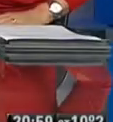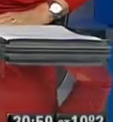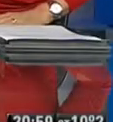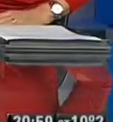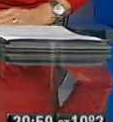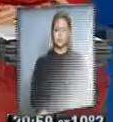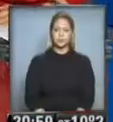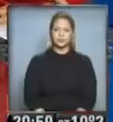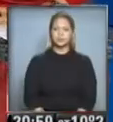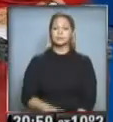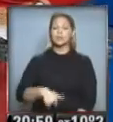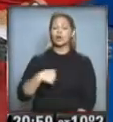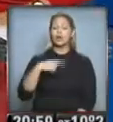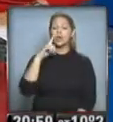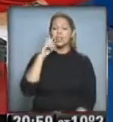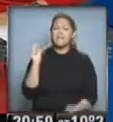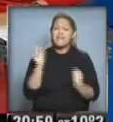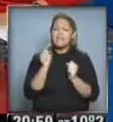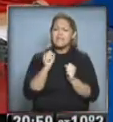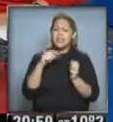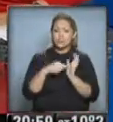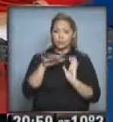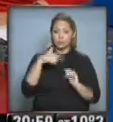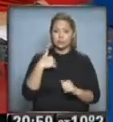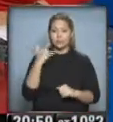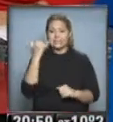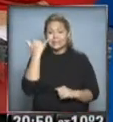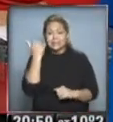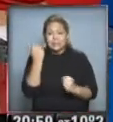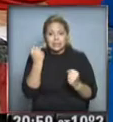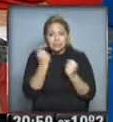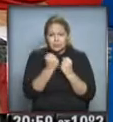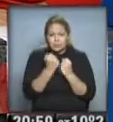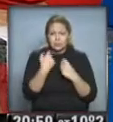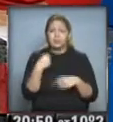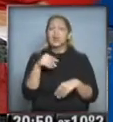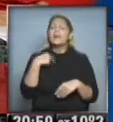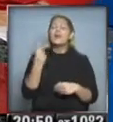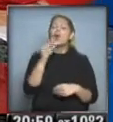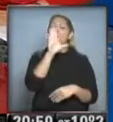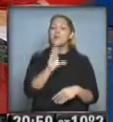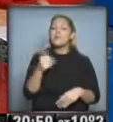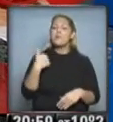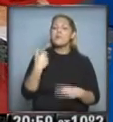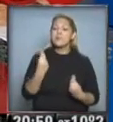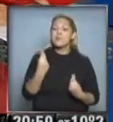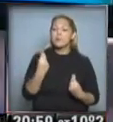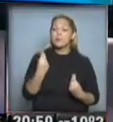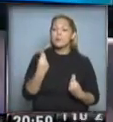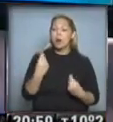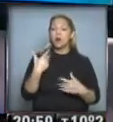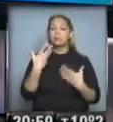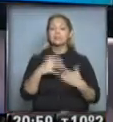hoy fue un día muy frío en la ciudad señor vamos a ver cómo sigue el pronóstico en todo el territorio nacional gabriela triet y